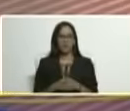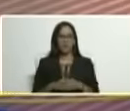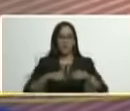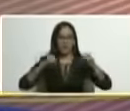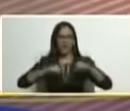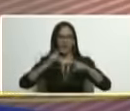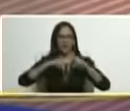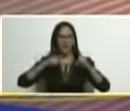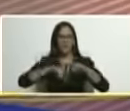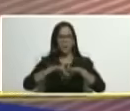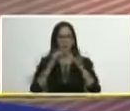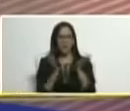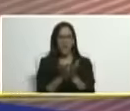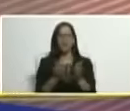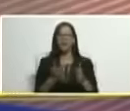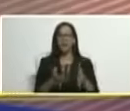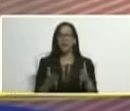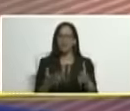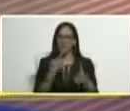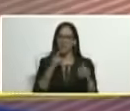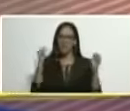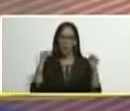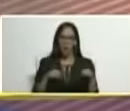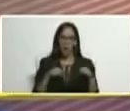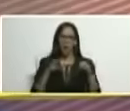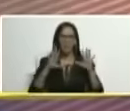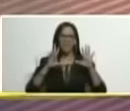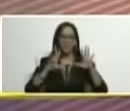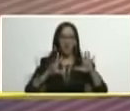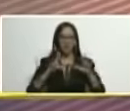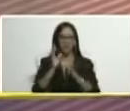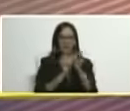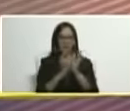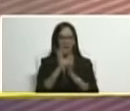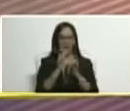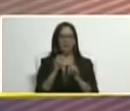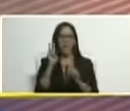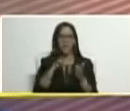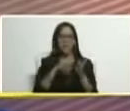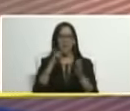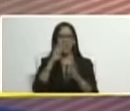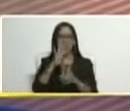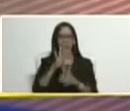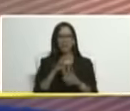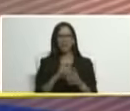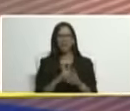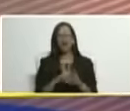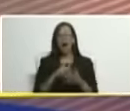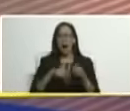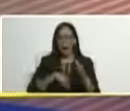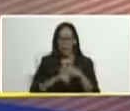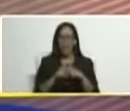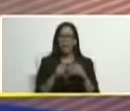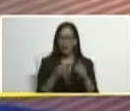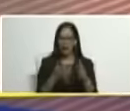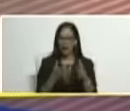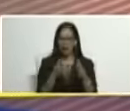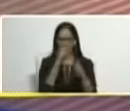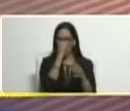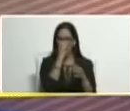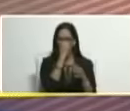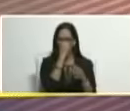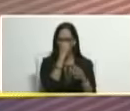Lo vamos a lograr, se los digo hoy, 18 de abril del 2024. Anótenlo, vamos a lograr recuperar los